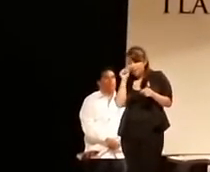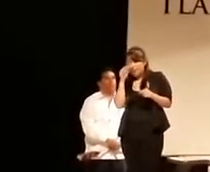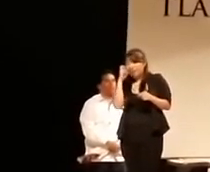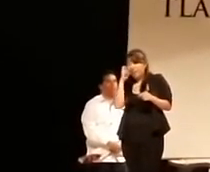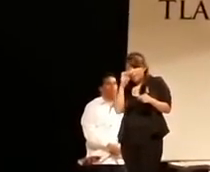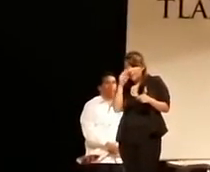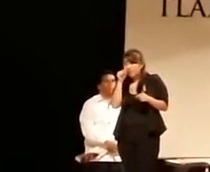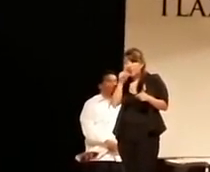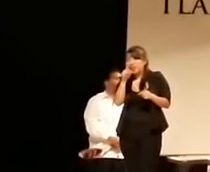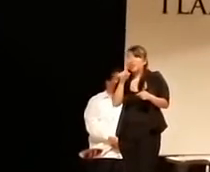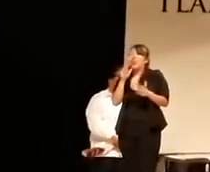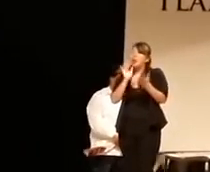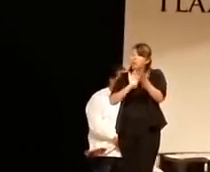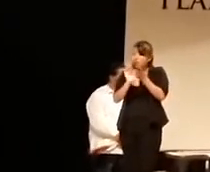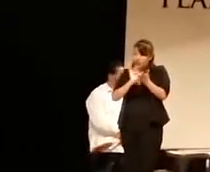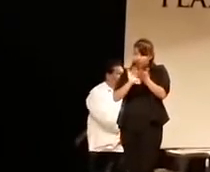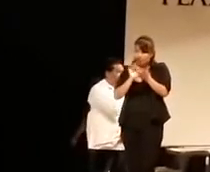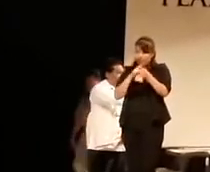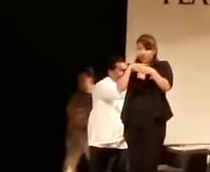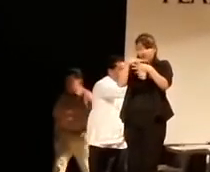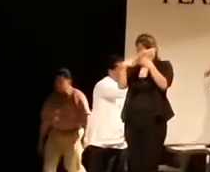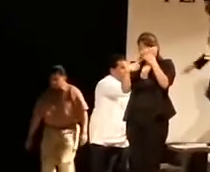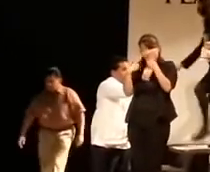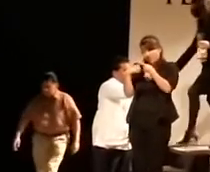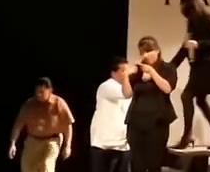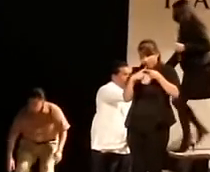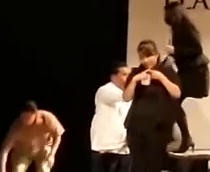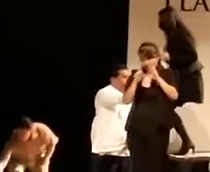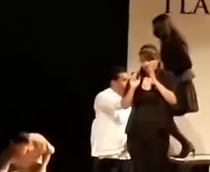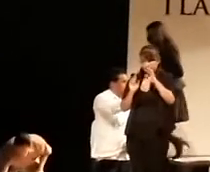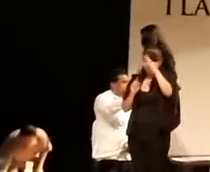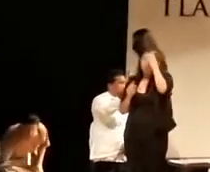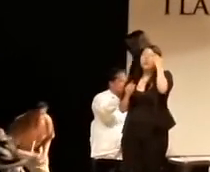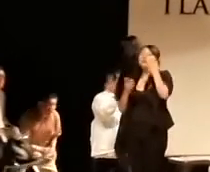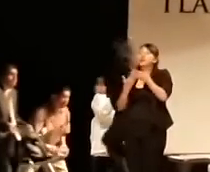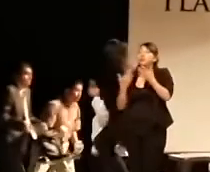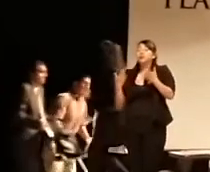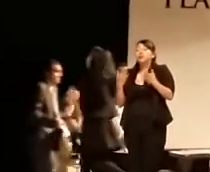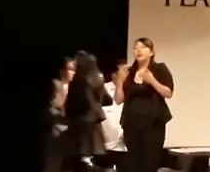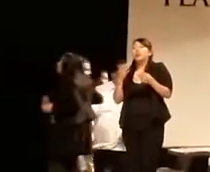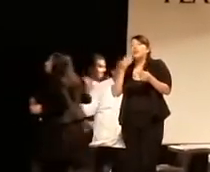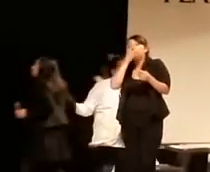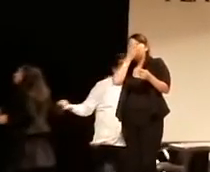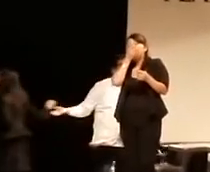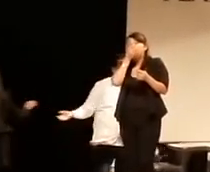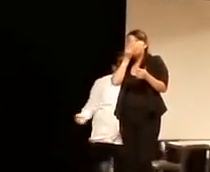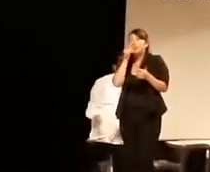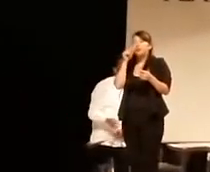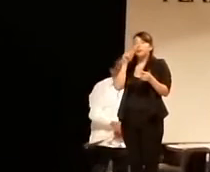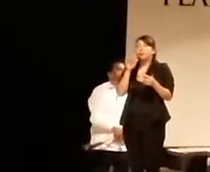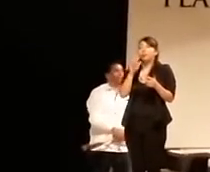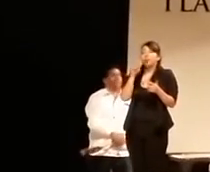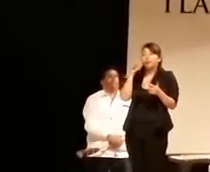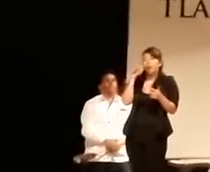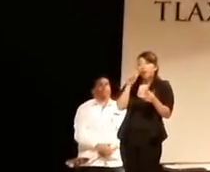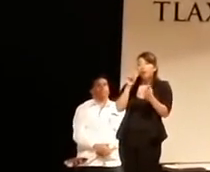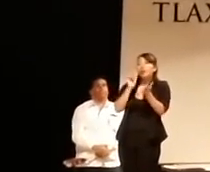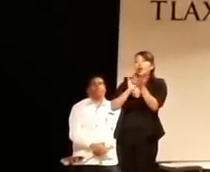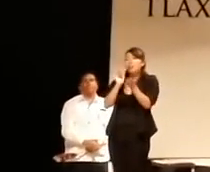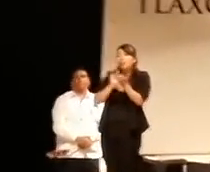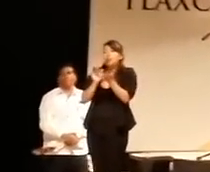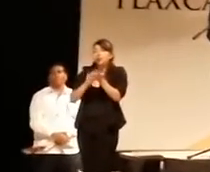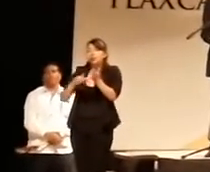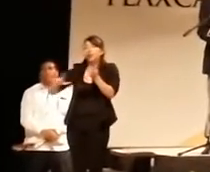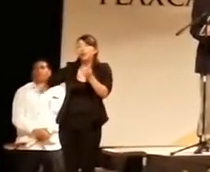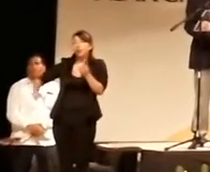otra parte, las soluciones que ofrecen muchos organismos internacionales han sido muy seductoras para la gestión pública